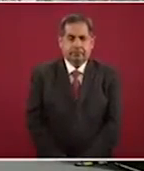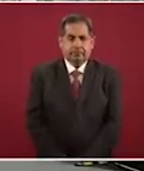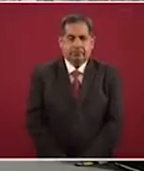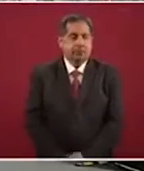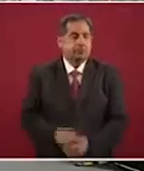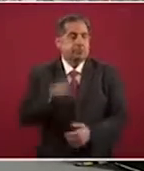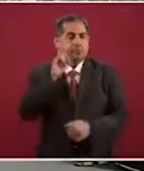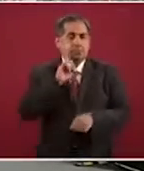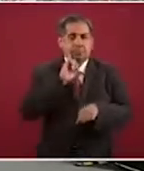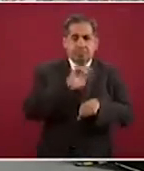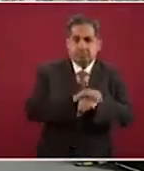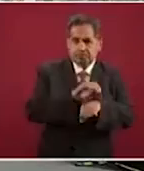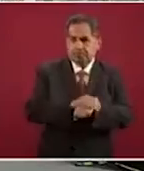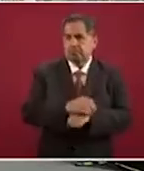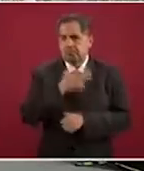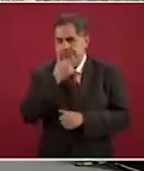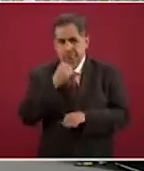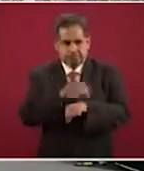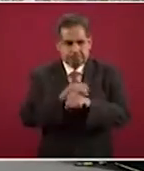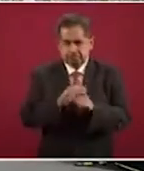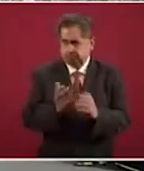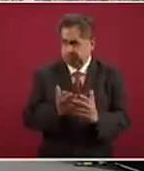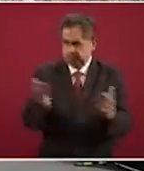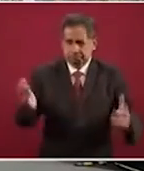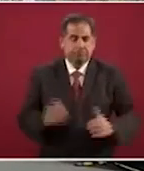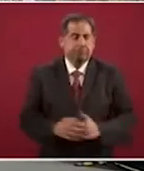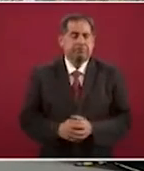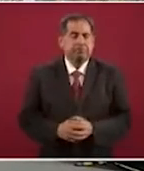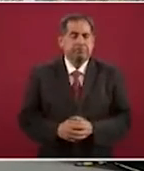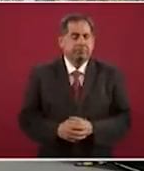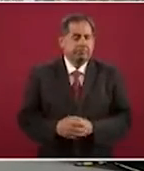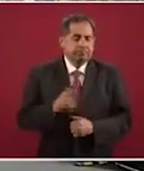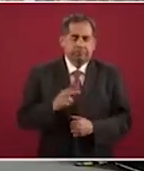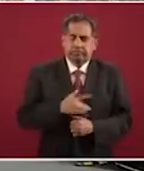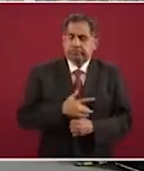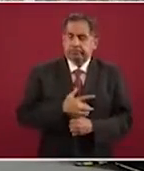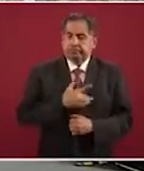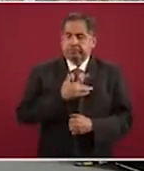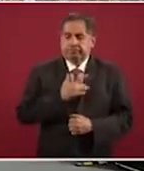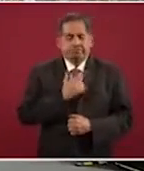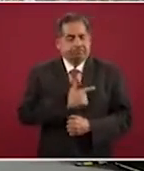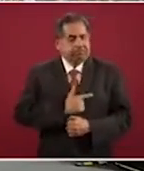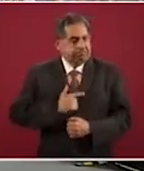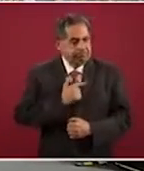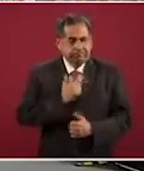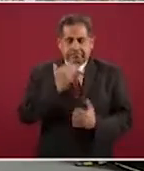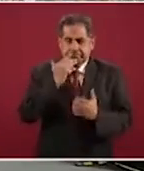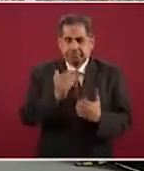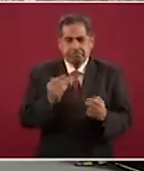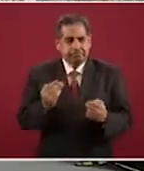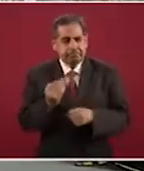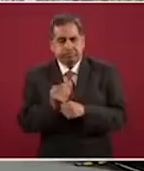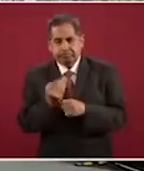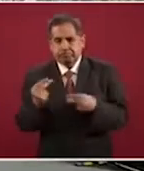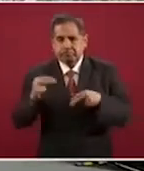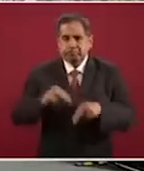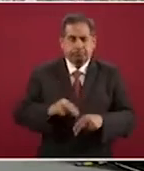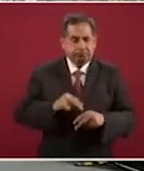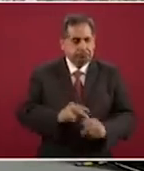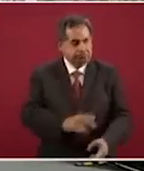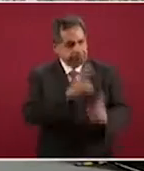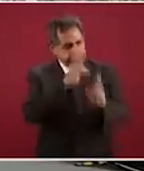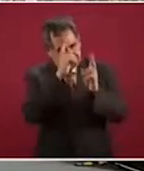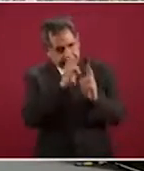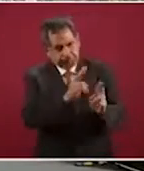Amigas, amigos, nos da gusto participar en esta ceremonia